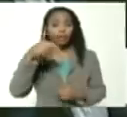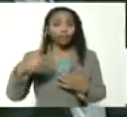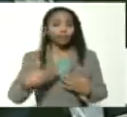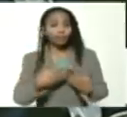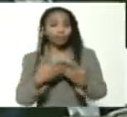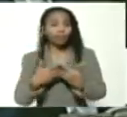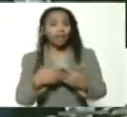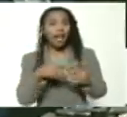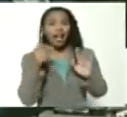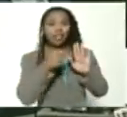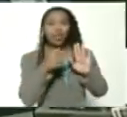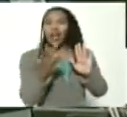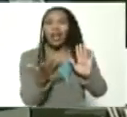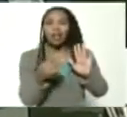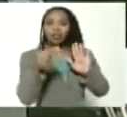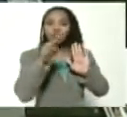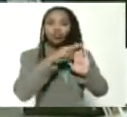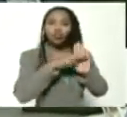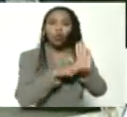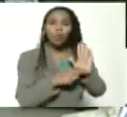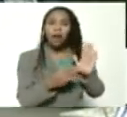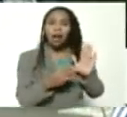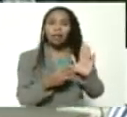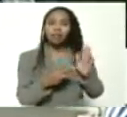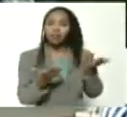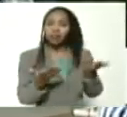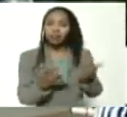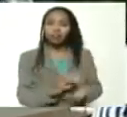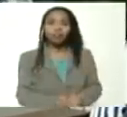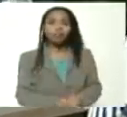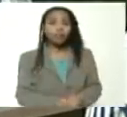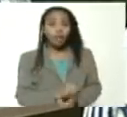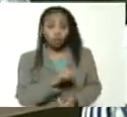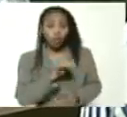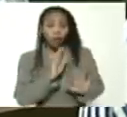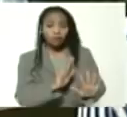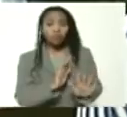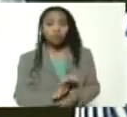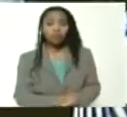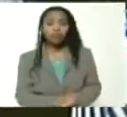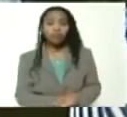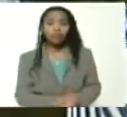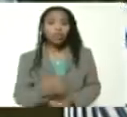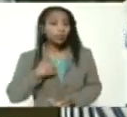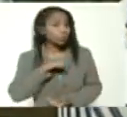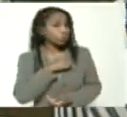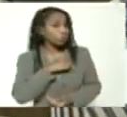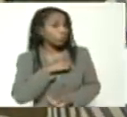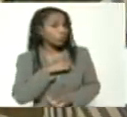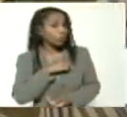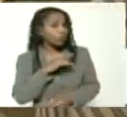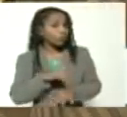regla. Eso era así. Y a nosotros nos tocó como